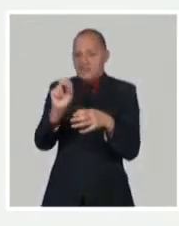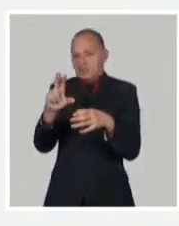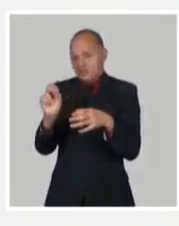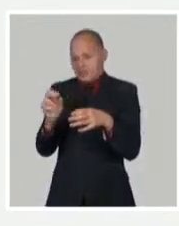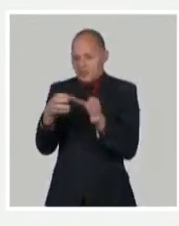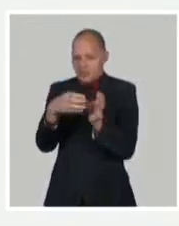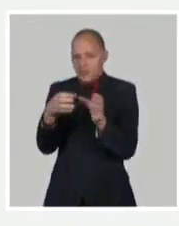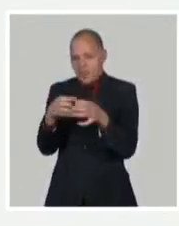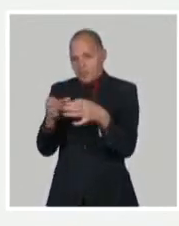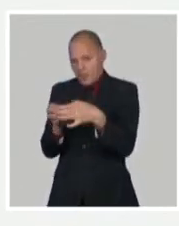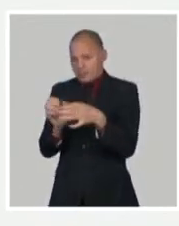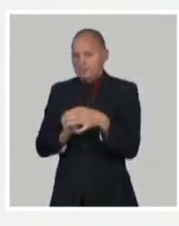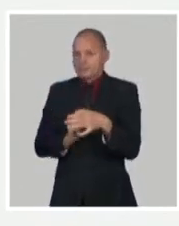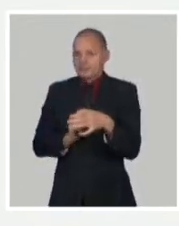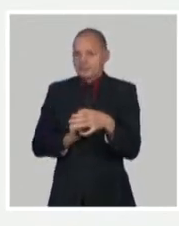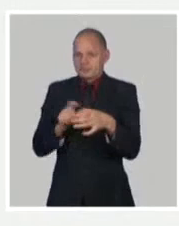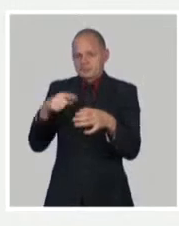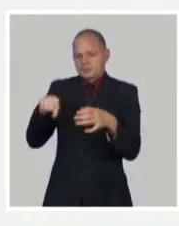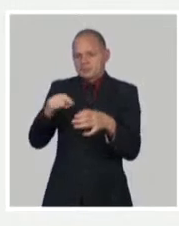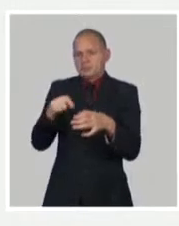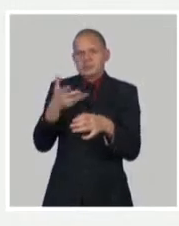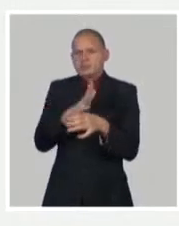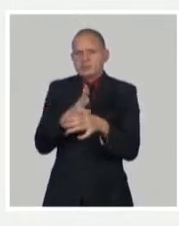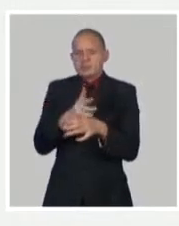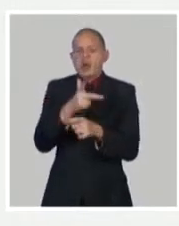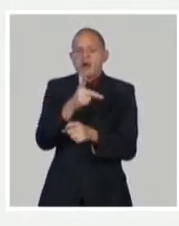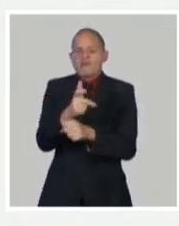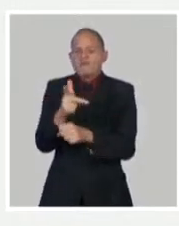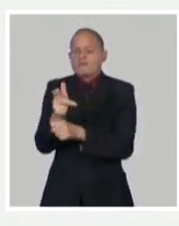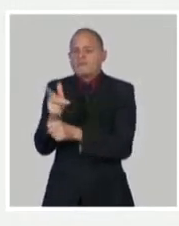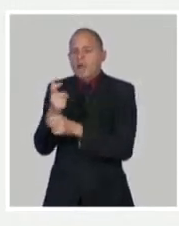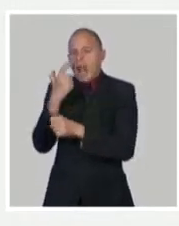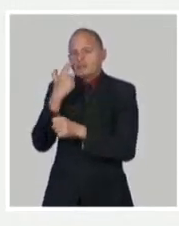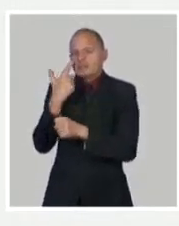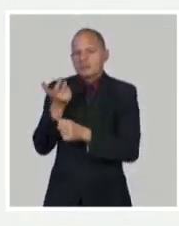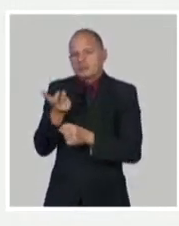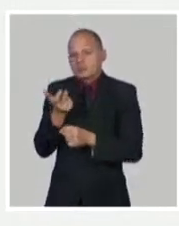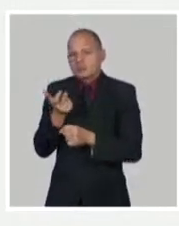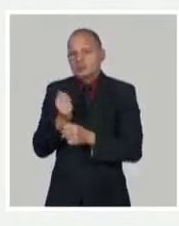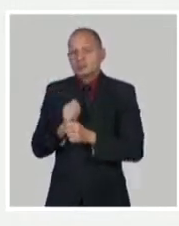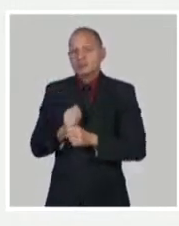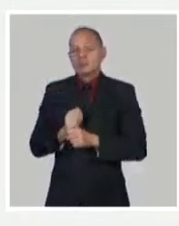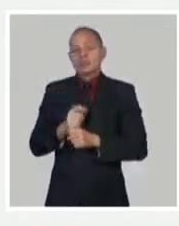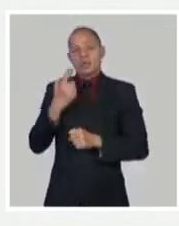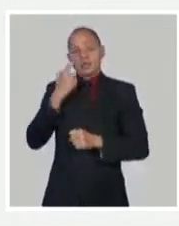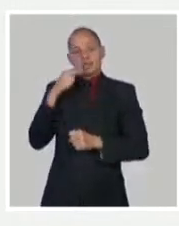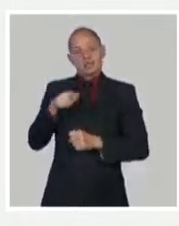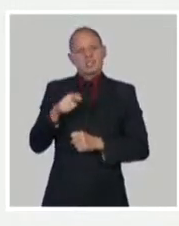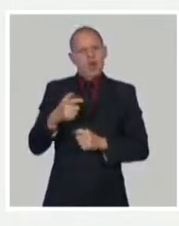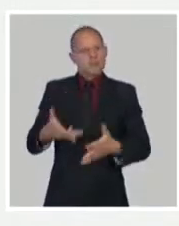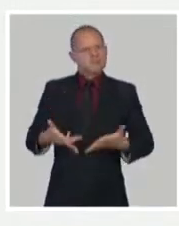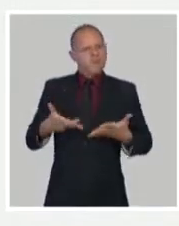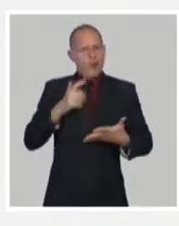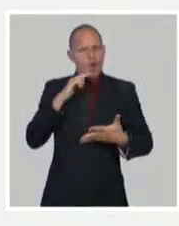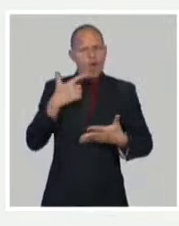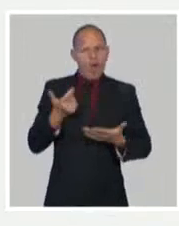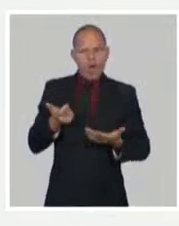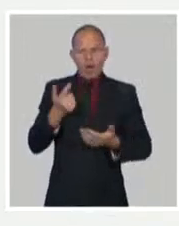carmelita. Cada uno de esos grupos induce títulos anticuerpos en un grupo de personas en la parte de